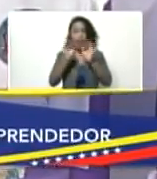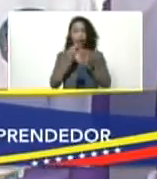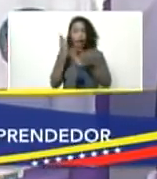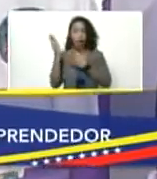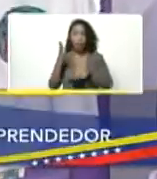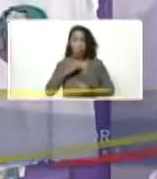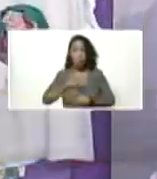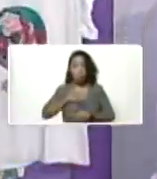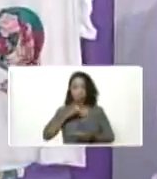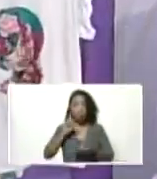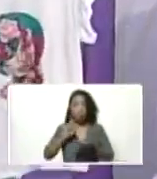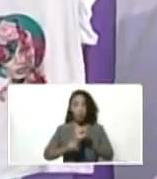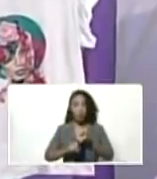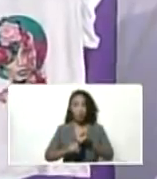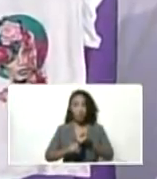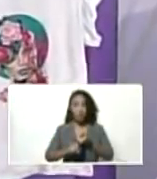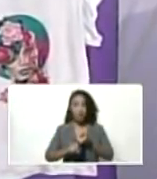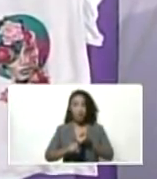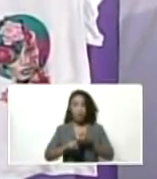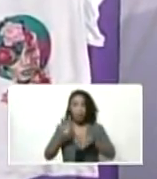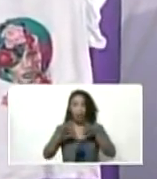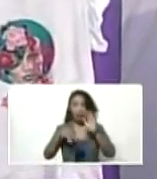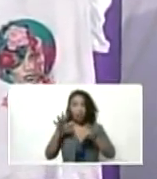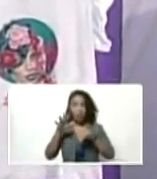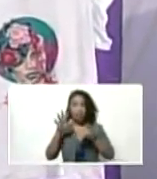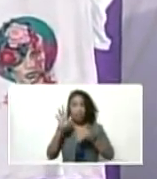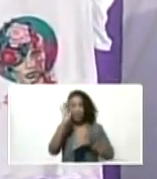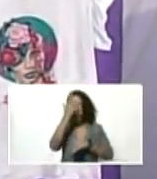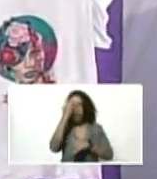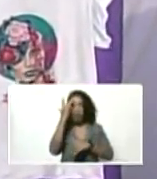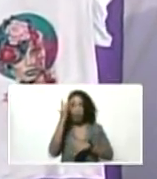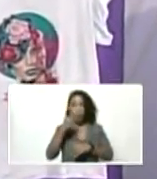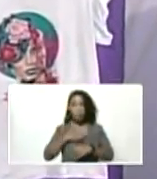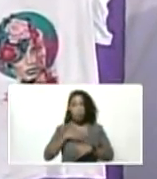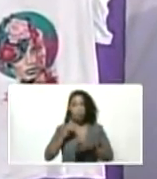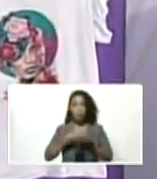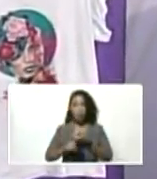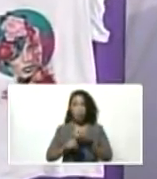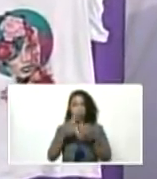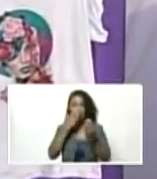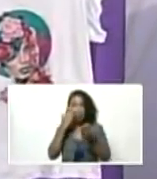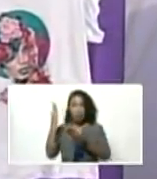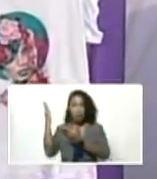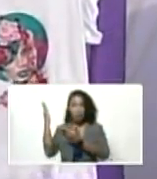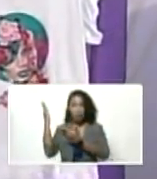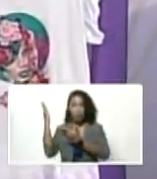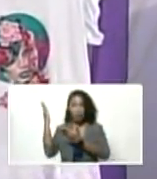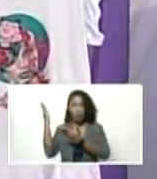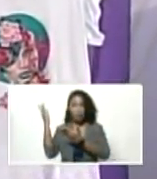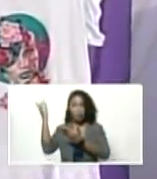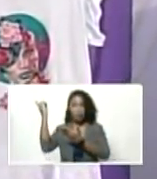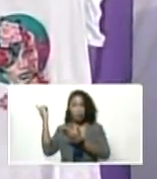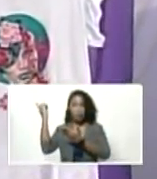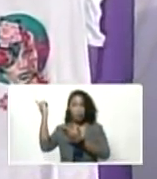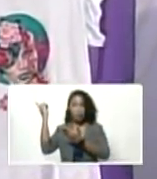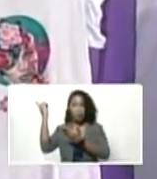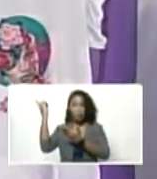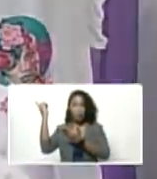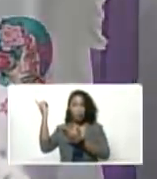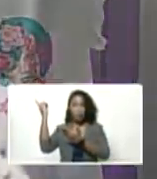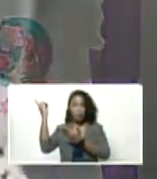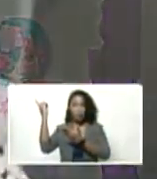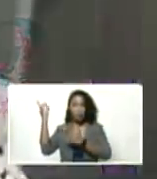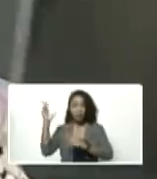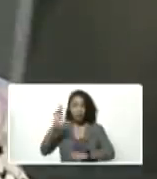Silita. Para el 14 de febrero, Silita. Mira qué belleza, ¿ves? Qué